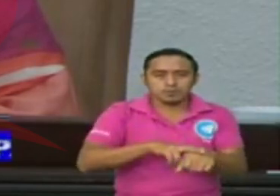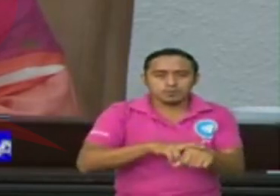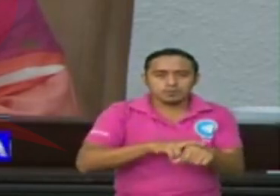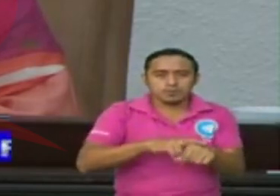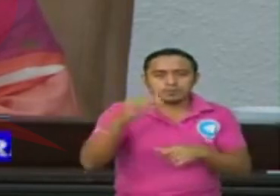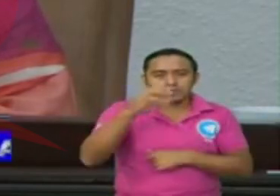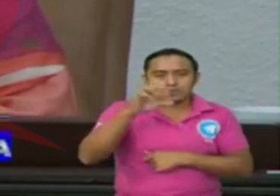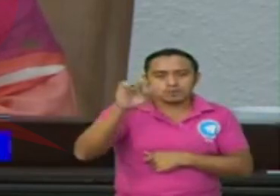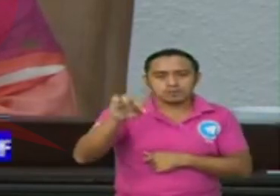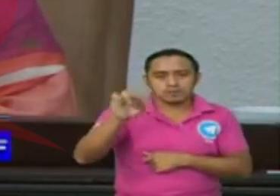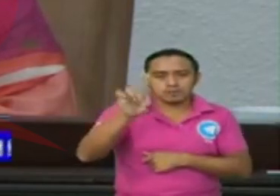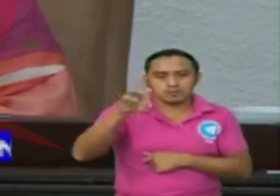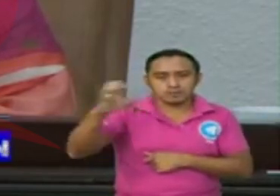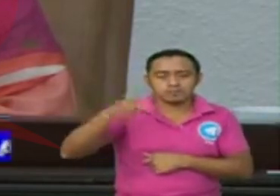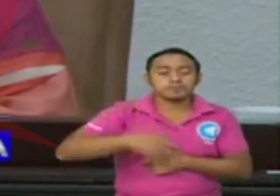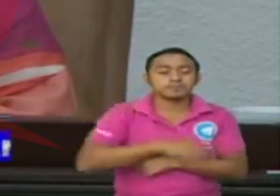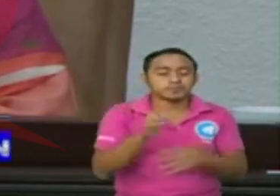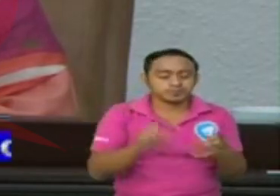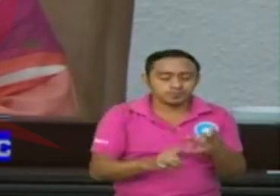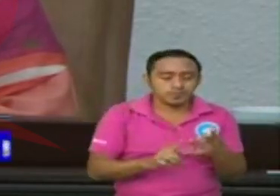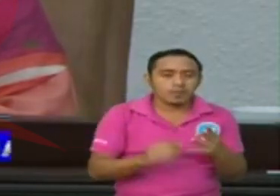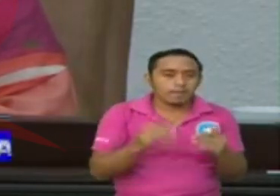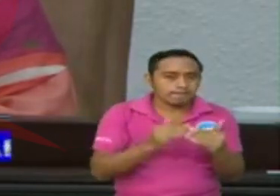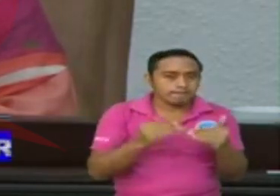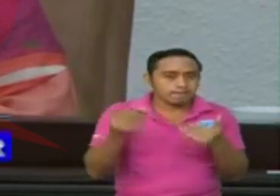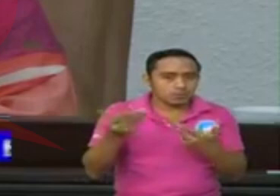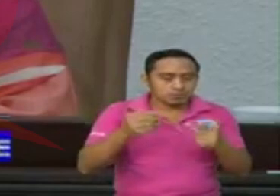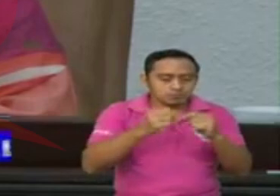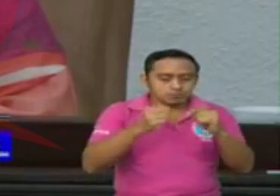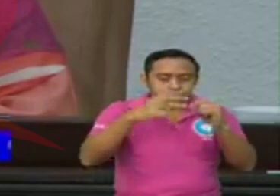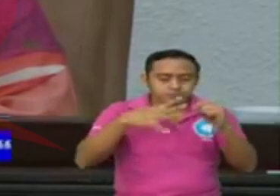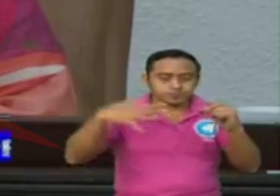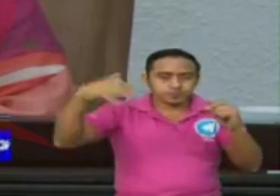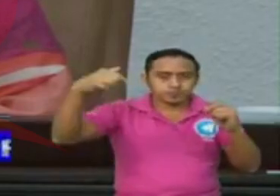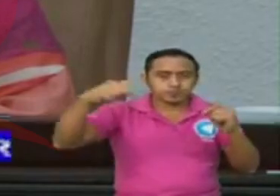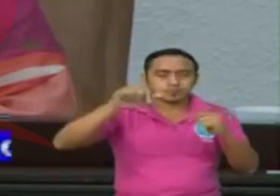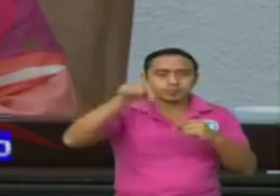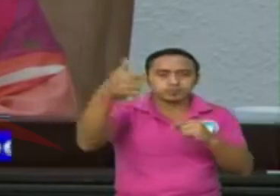Carga, CNDC, el incremento del suministro de energía en